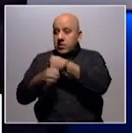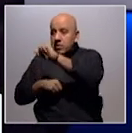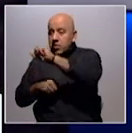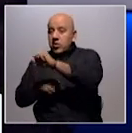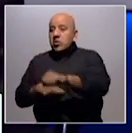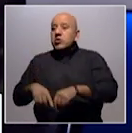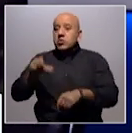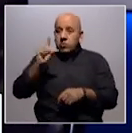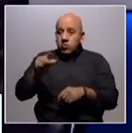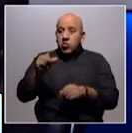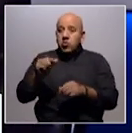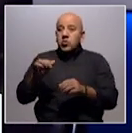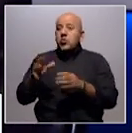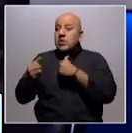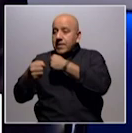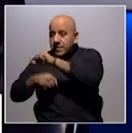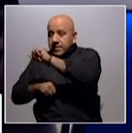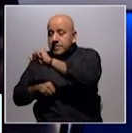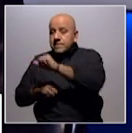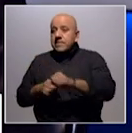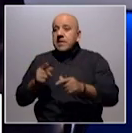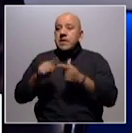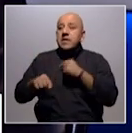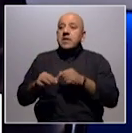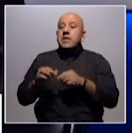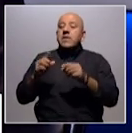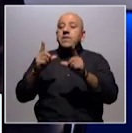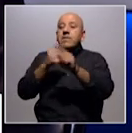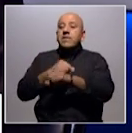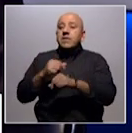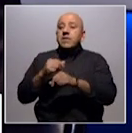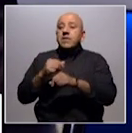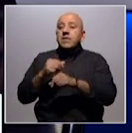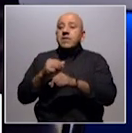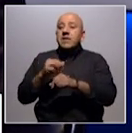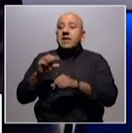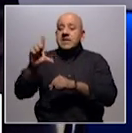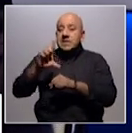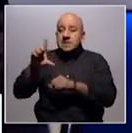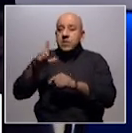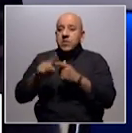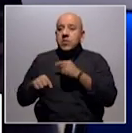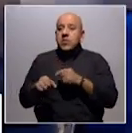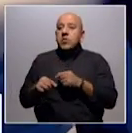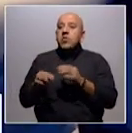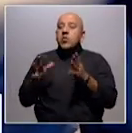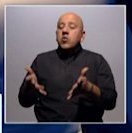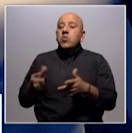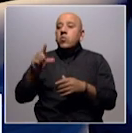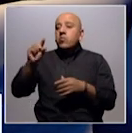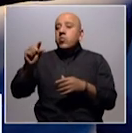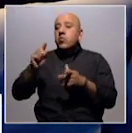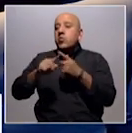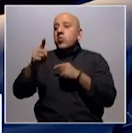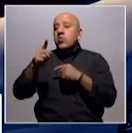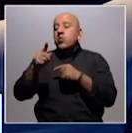muy pocos los que egresan y son muy pocos los que terminan la secundaria media superior y por lo tanto son muy pocos los que